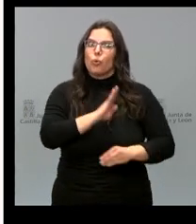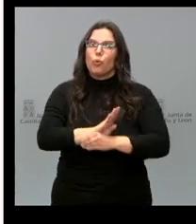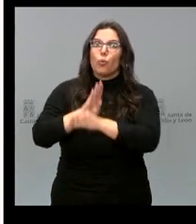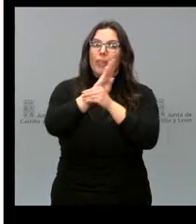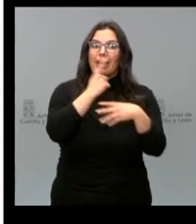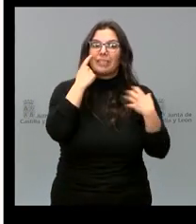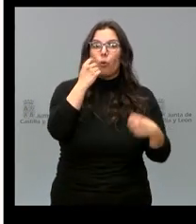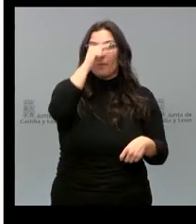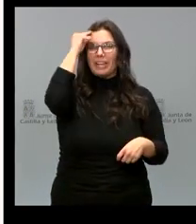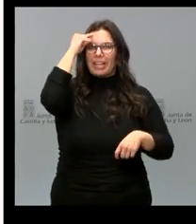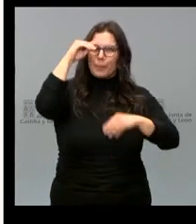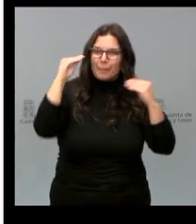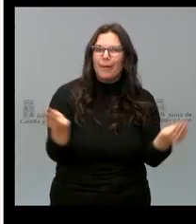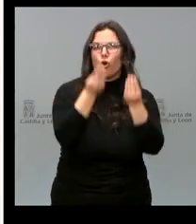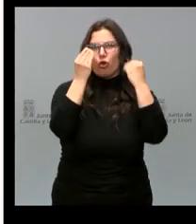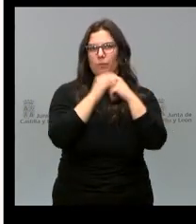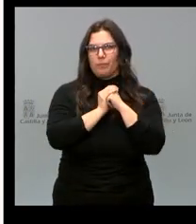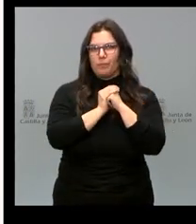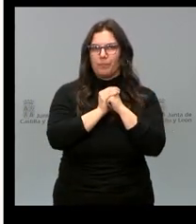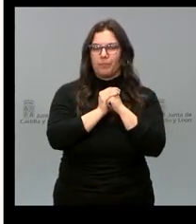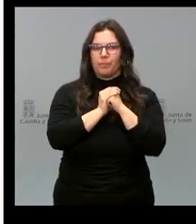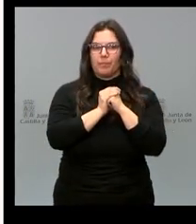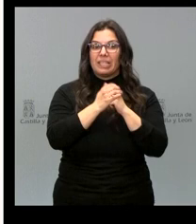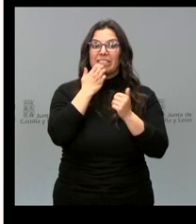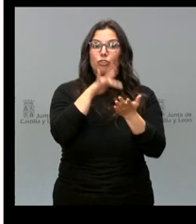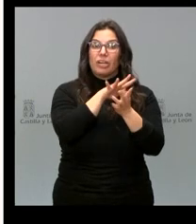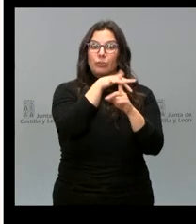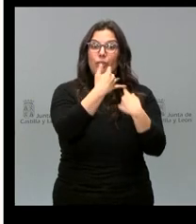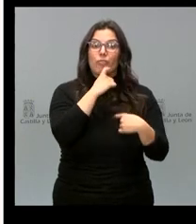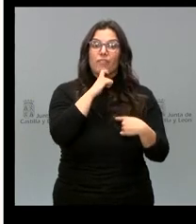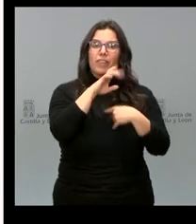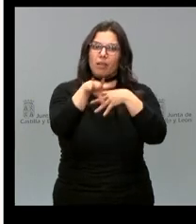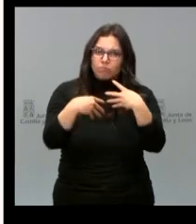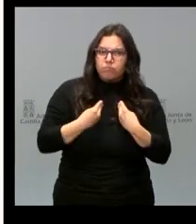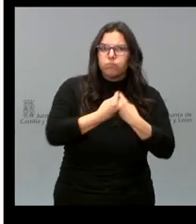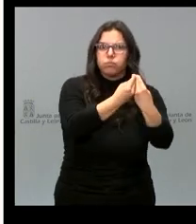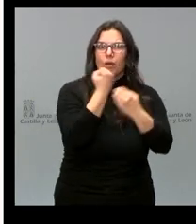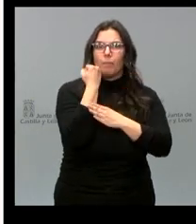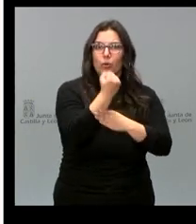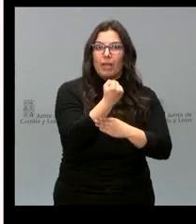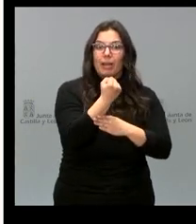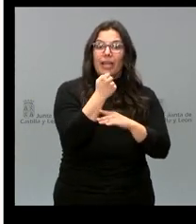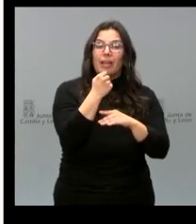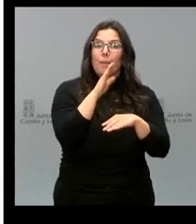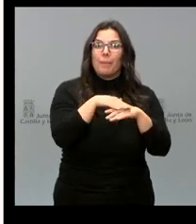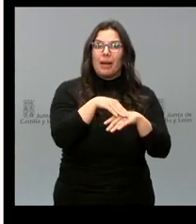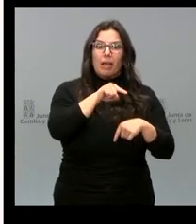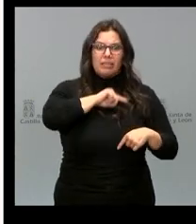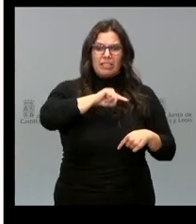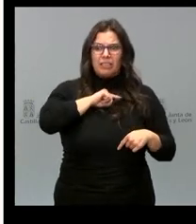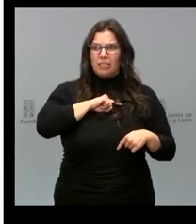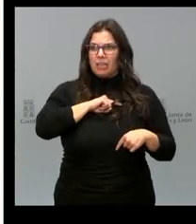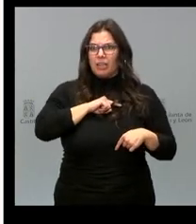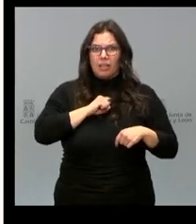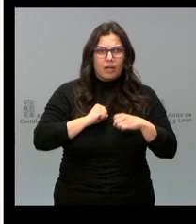salud mental, estar al lado de sus momentos difíciles y evitar que lleguen a sentir que no hay salida en